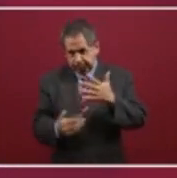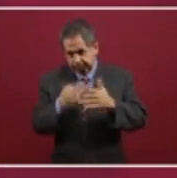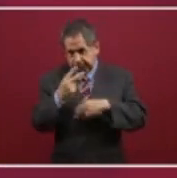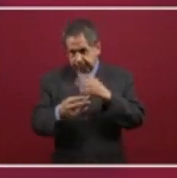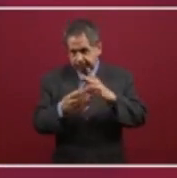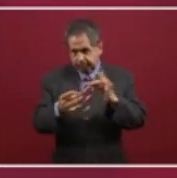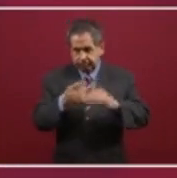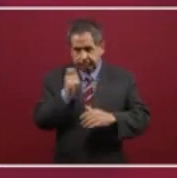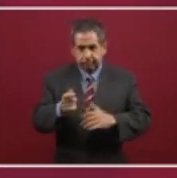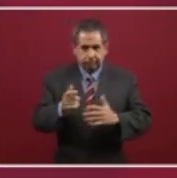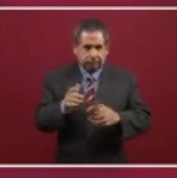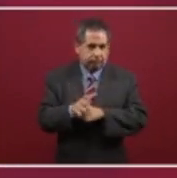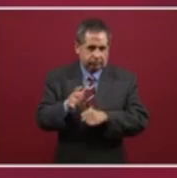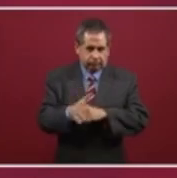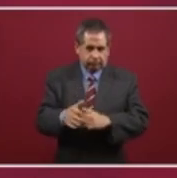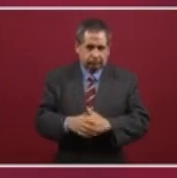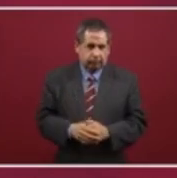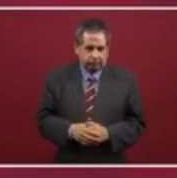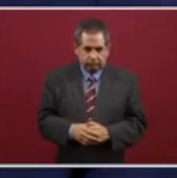en qué